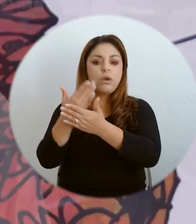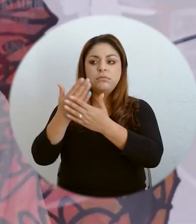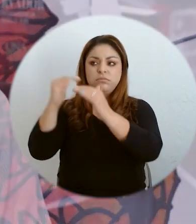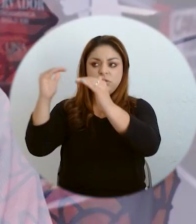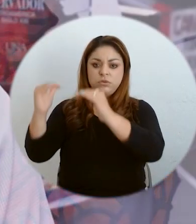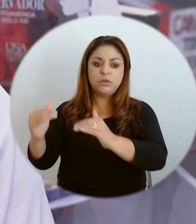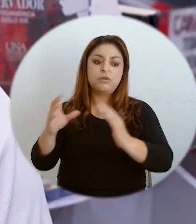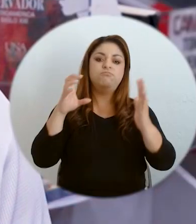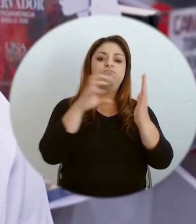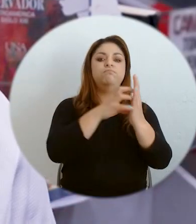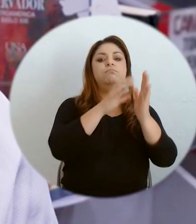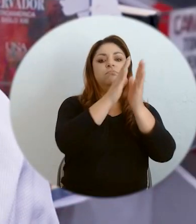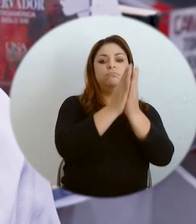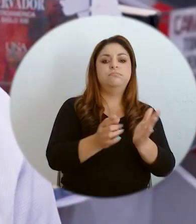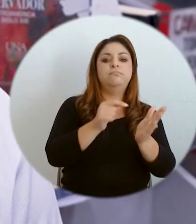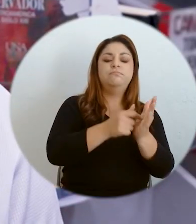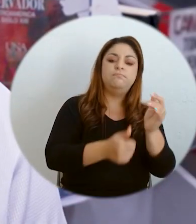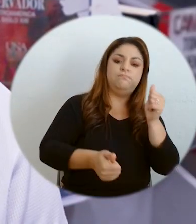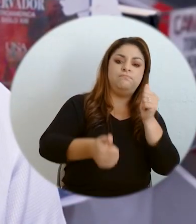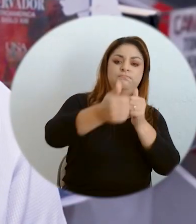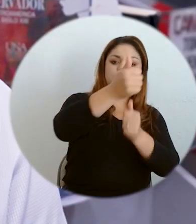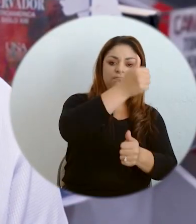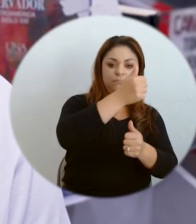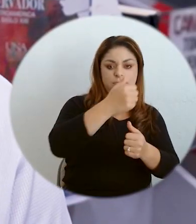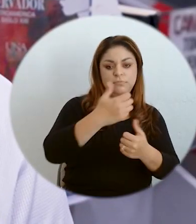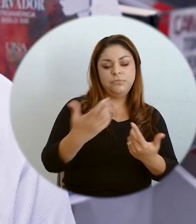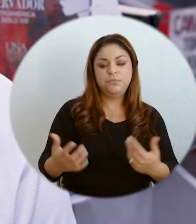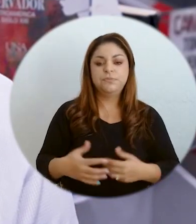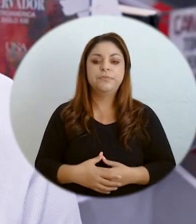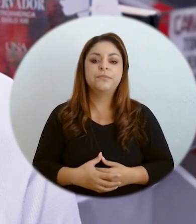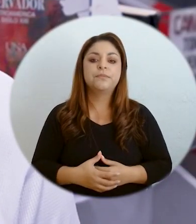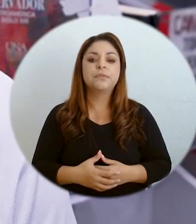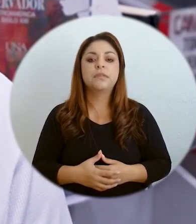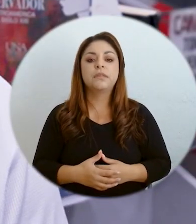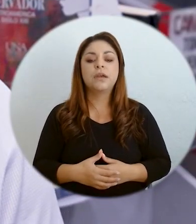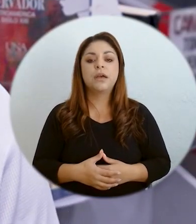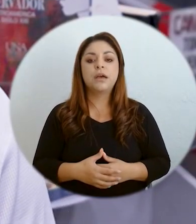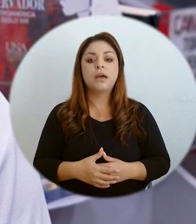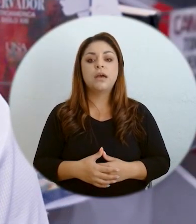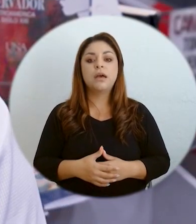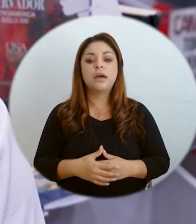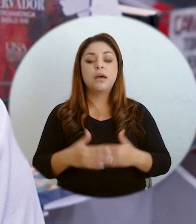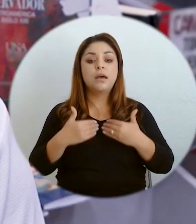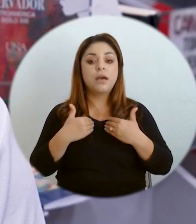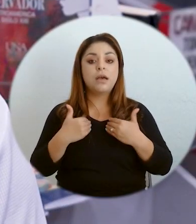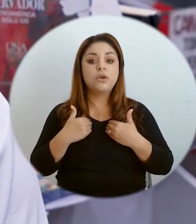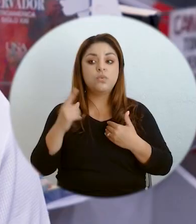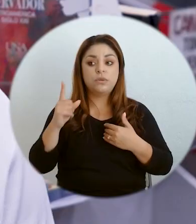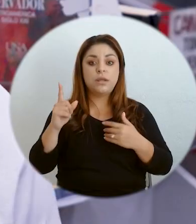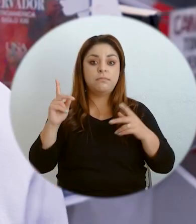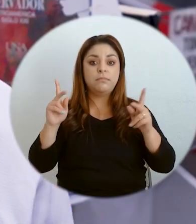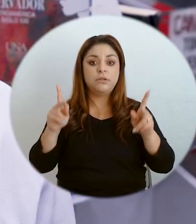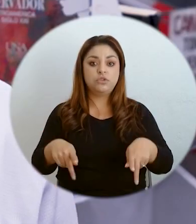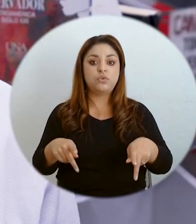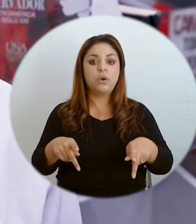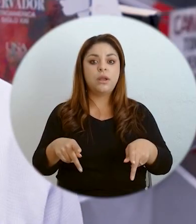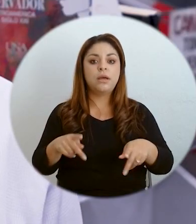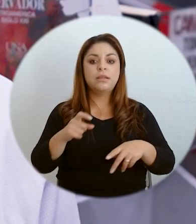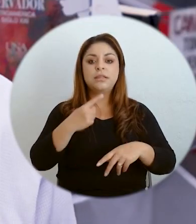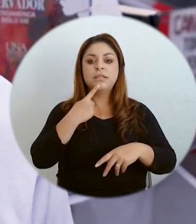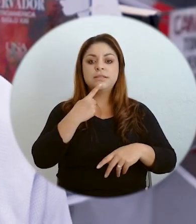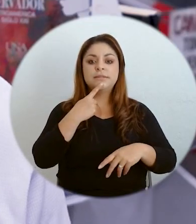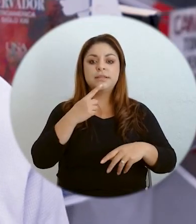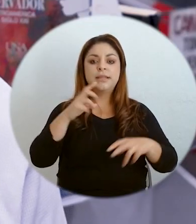en la educación, en el texto viene un capítulo de una compañera que trabaja el tema bajo el título "A